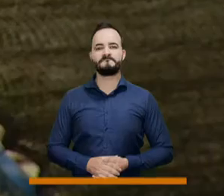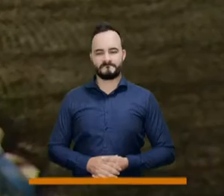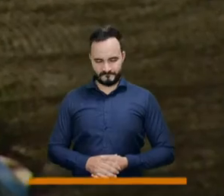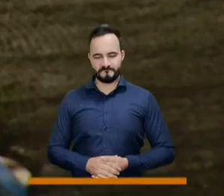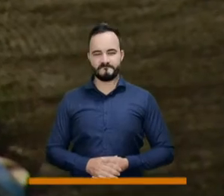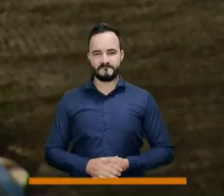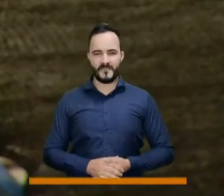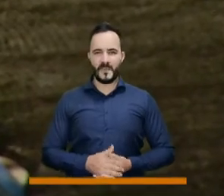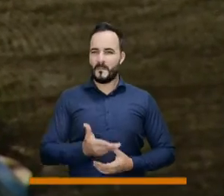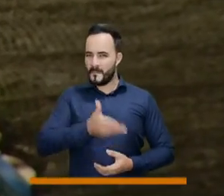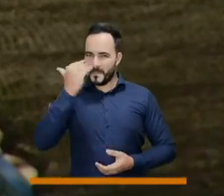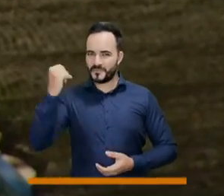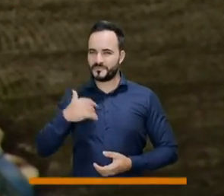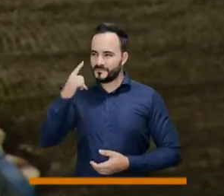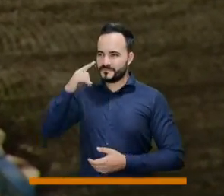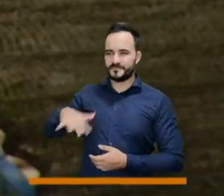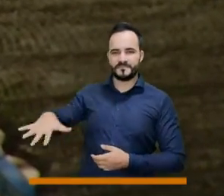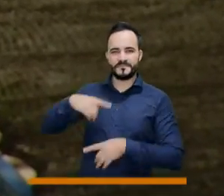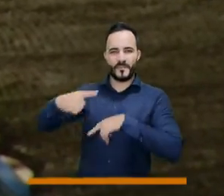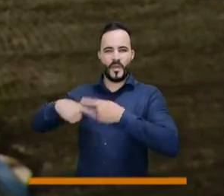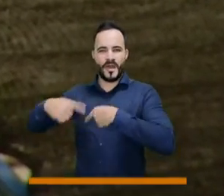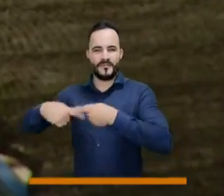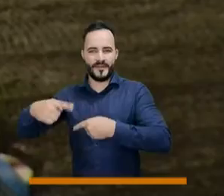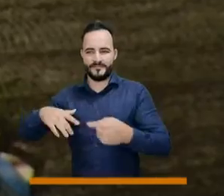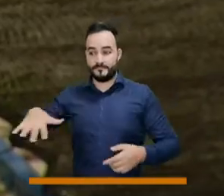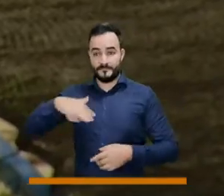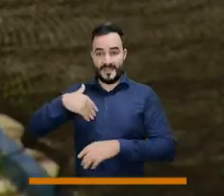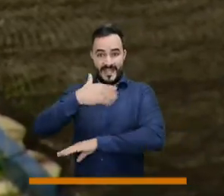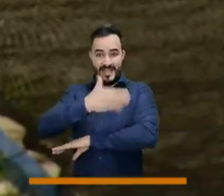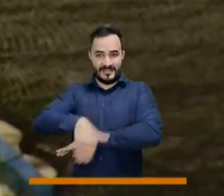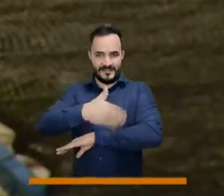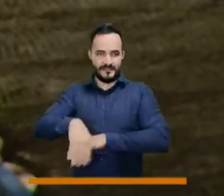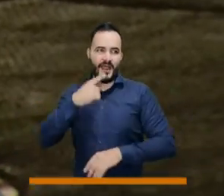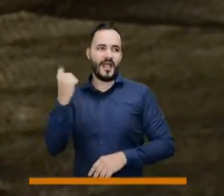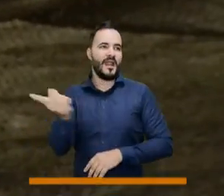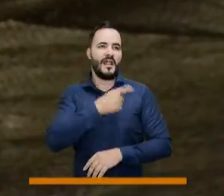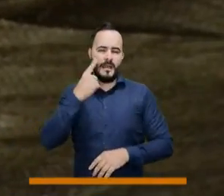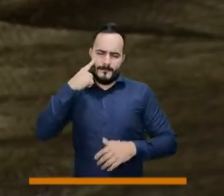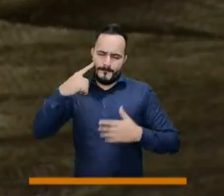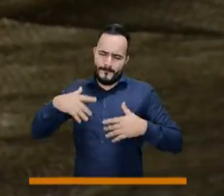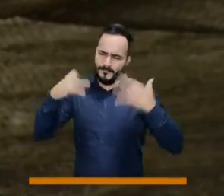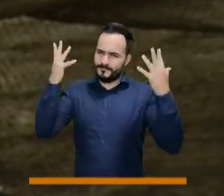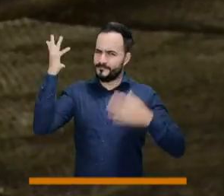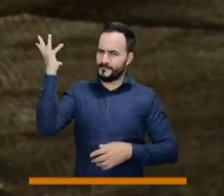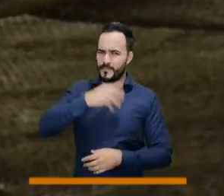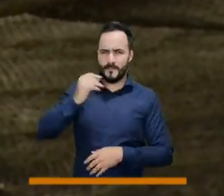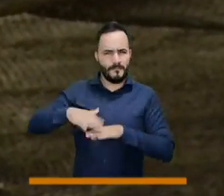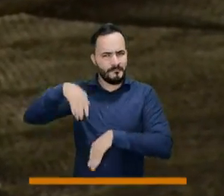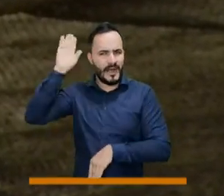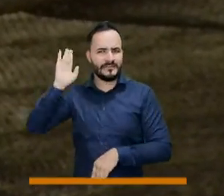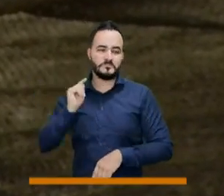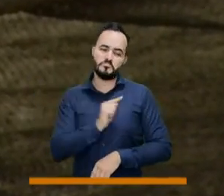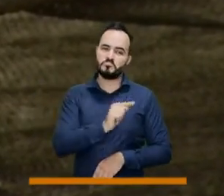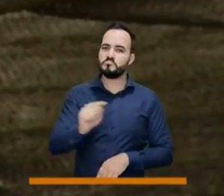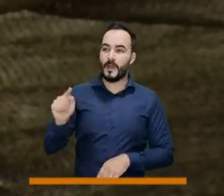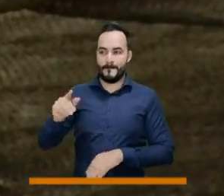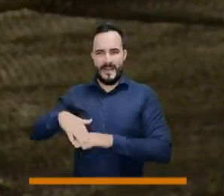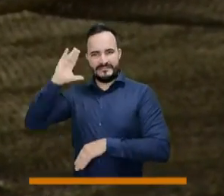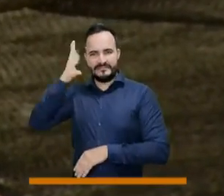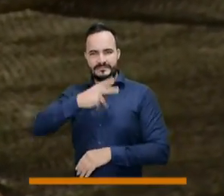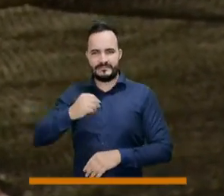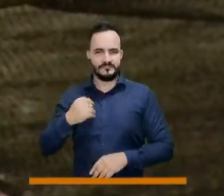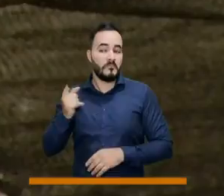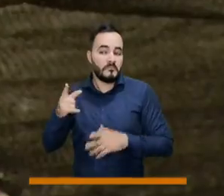Empecemos nuestro viaje de hoy por Moravia, la llamada calle más bonita de Moravia, recuperada por los vecinos y sede de una